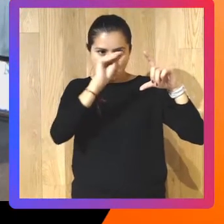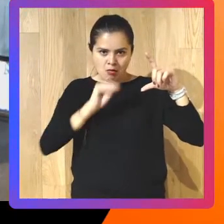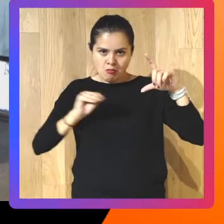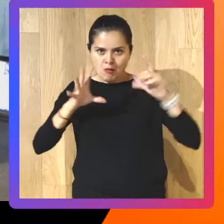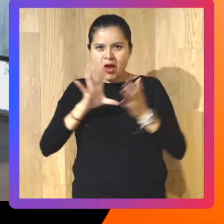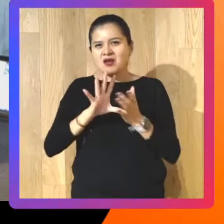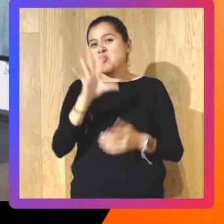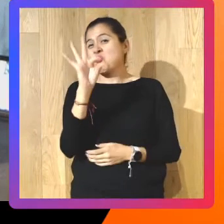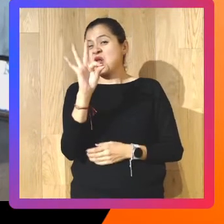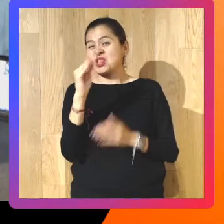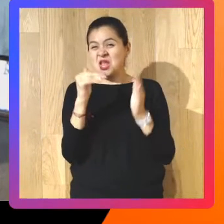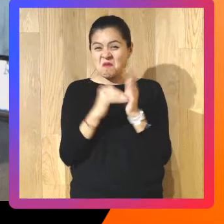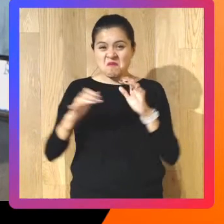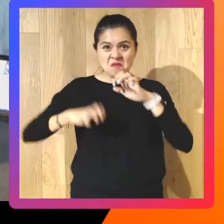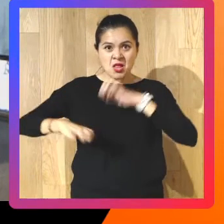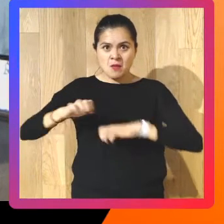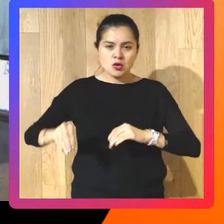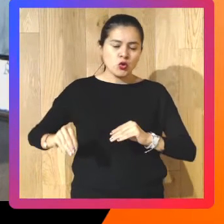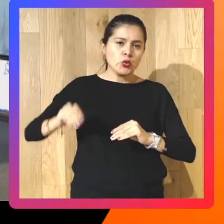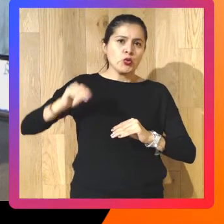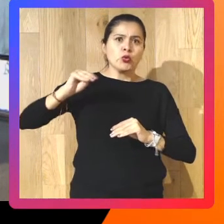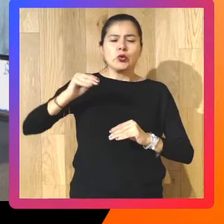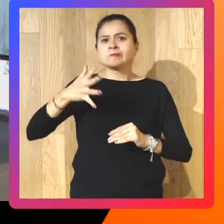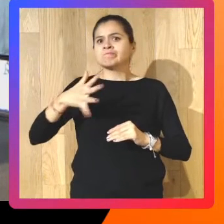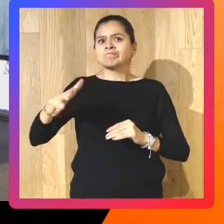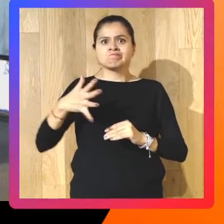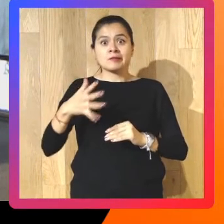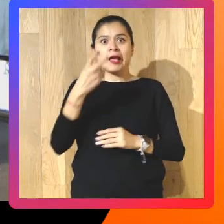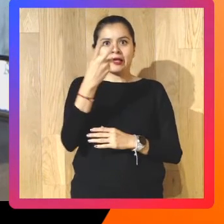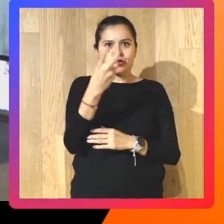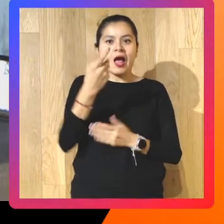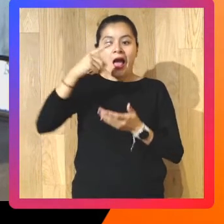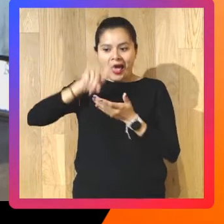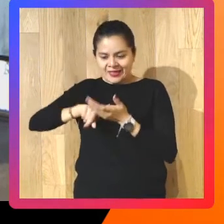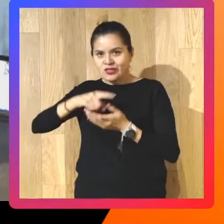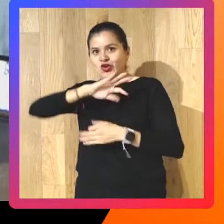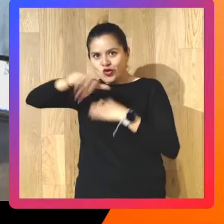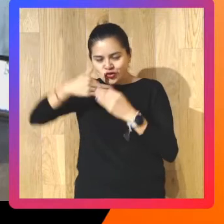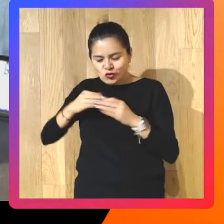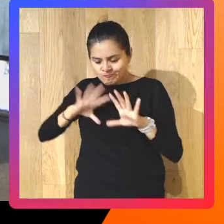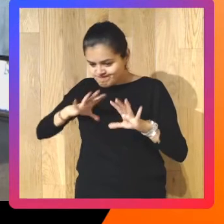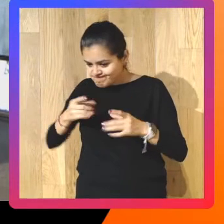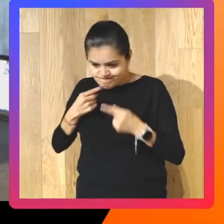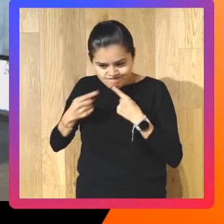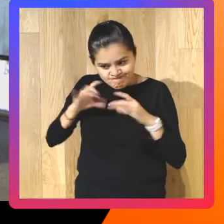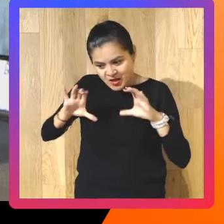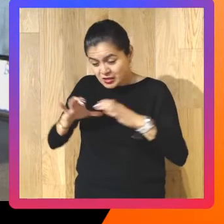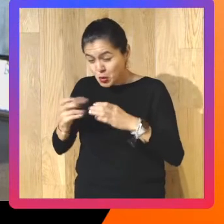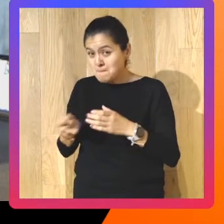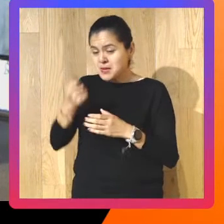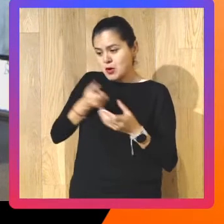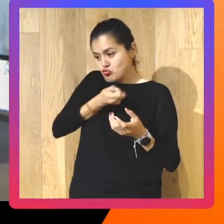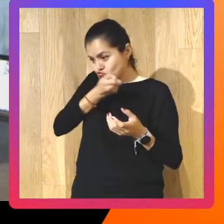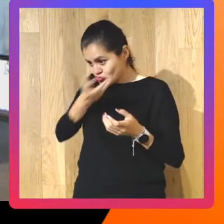Coparmex 40,000 empresas aproximadamente. Entonces vamos a trabajar primero para adentro. Vamos a tener primero concientizarnos